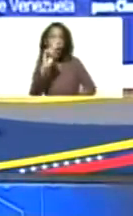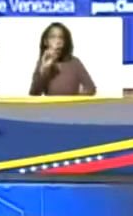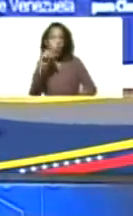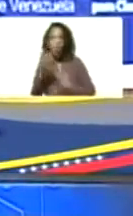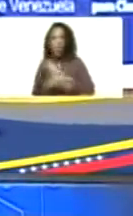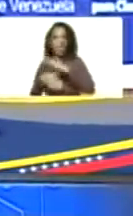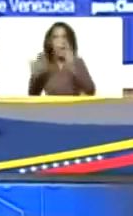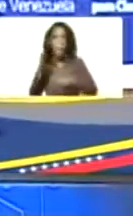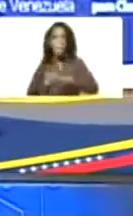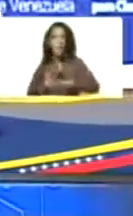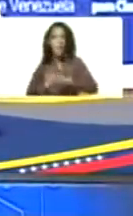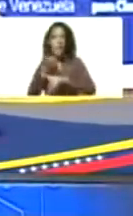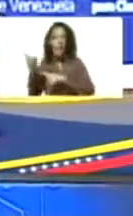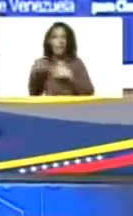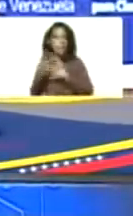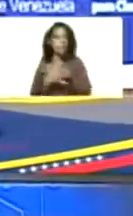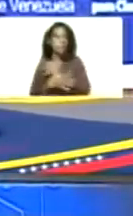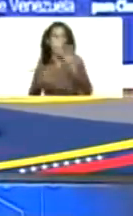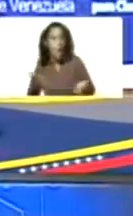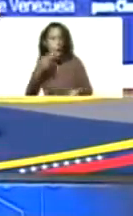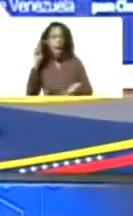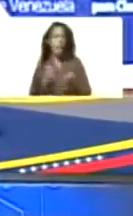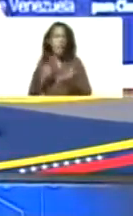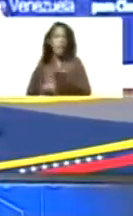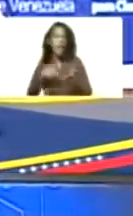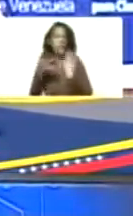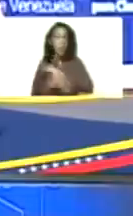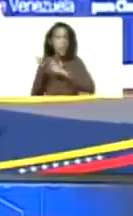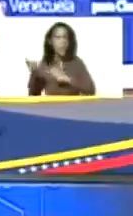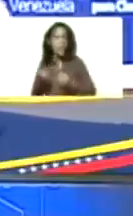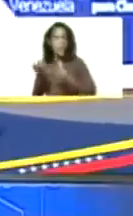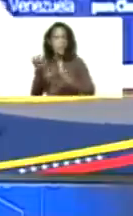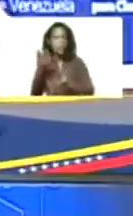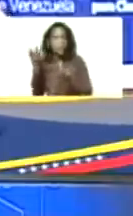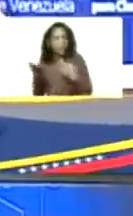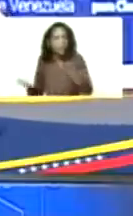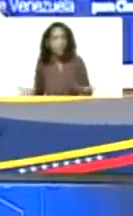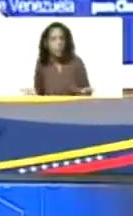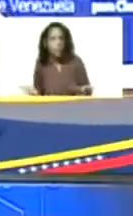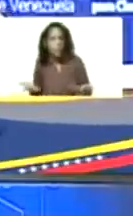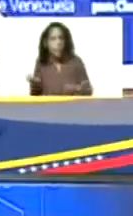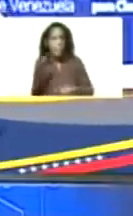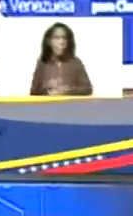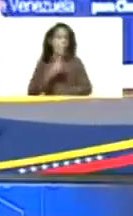¿Qué pasa con el Omicron? ¿Cuál es la verdad del Omicron? ¿Es más letal?